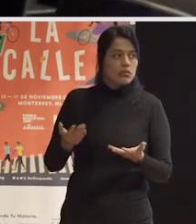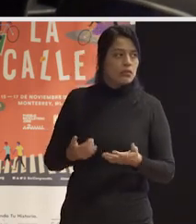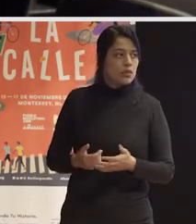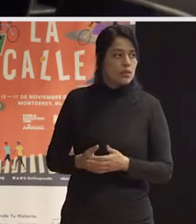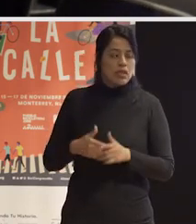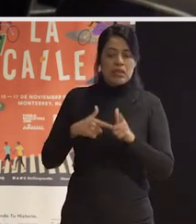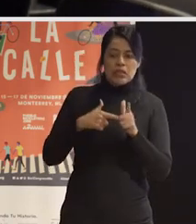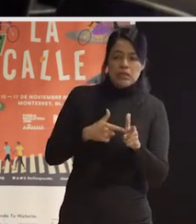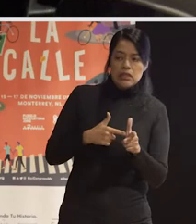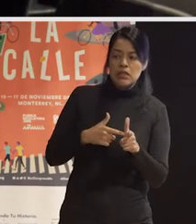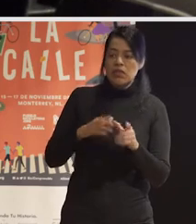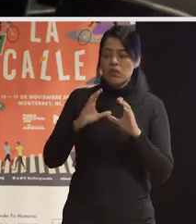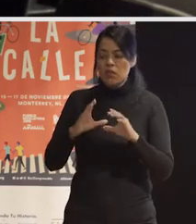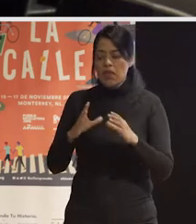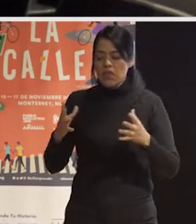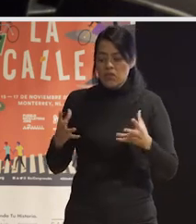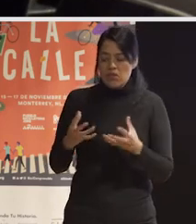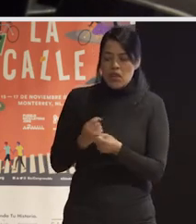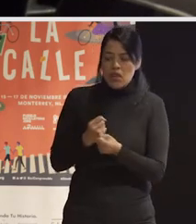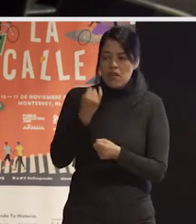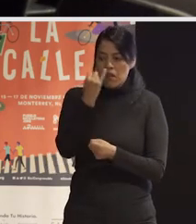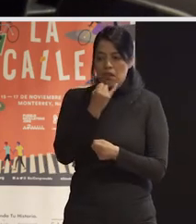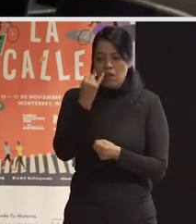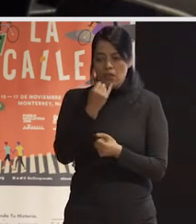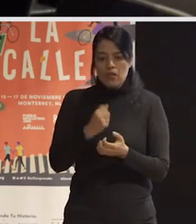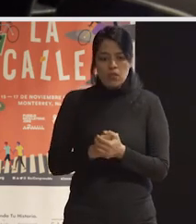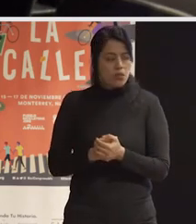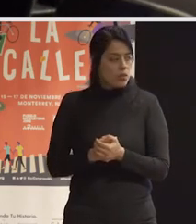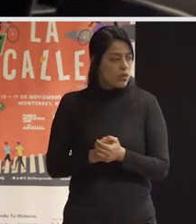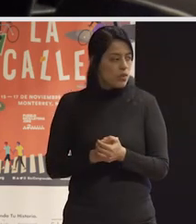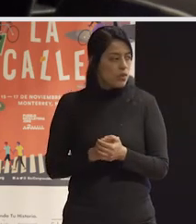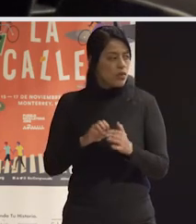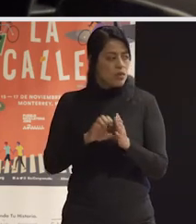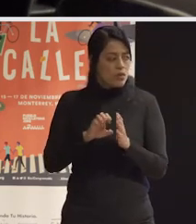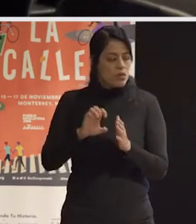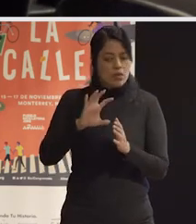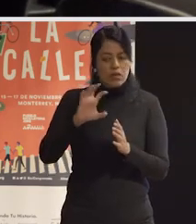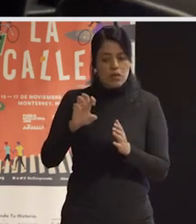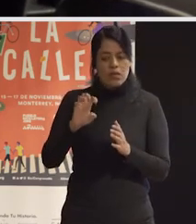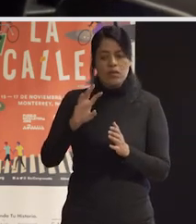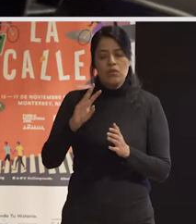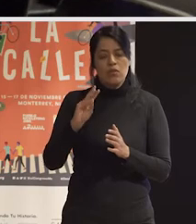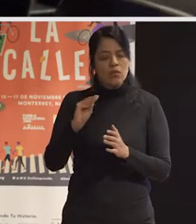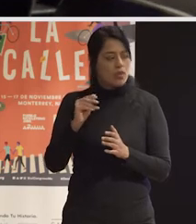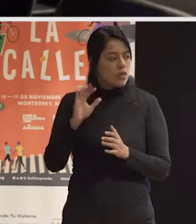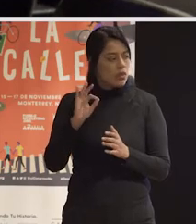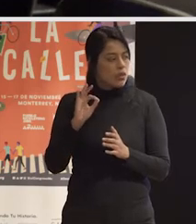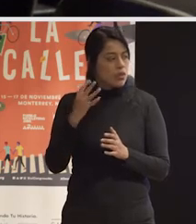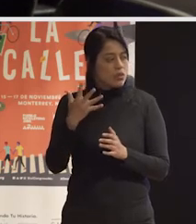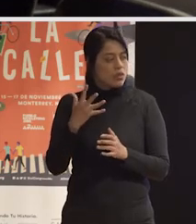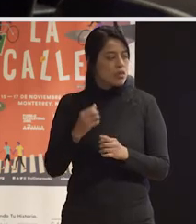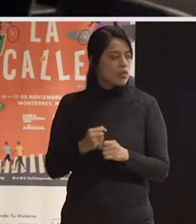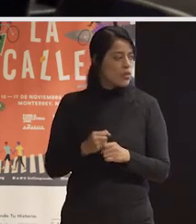está intentando desarrollar estas lenguas de oaxaca oaxaca tiene 548 municipios tiene muchos este no son los mixtecos y zapotecos